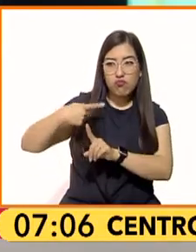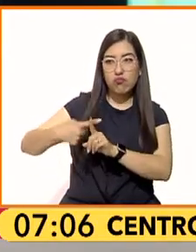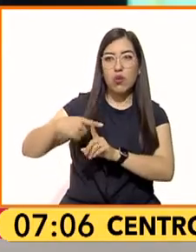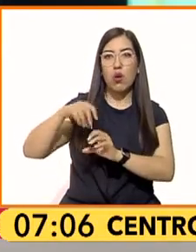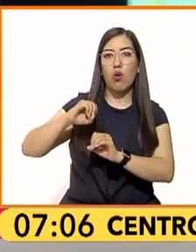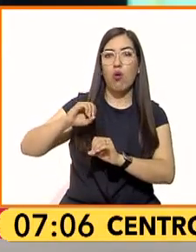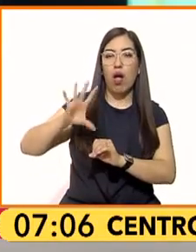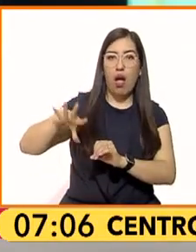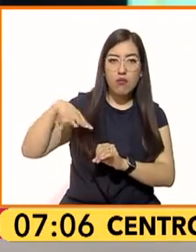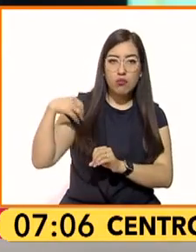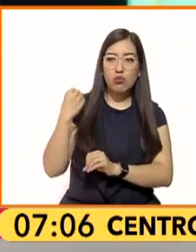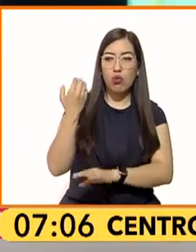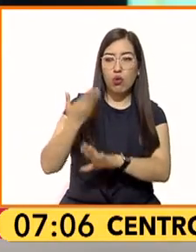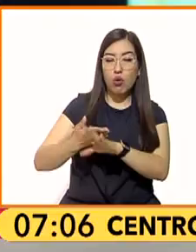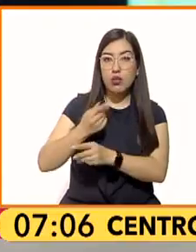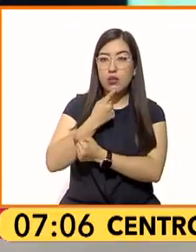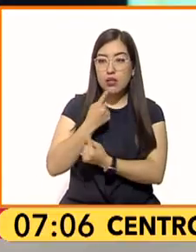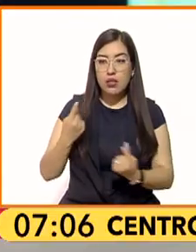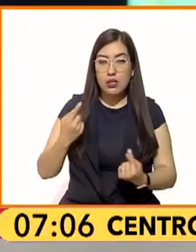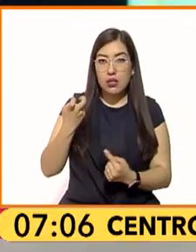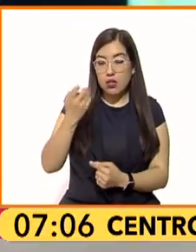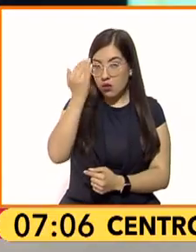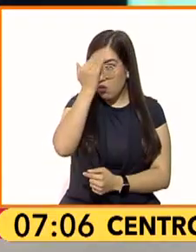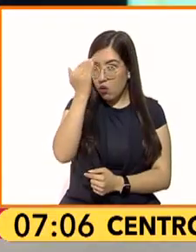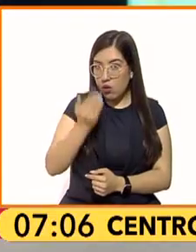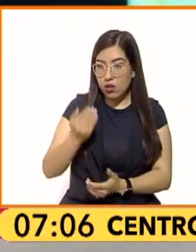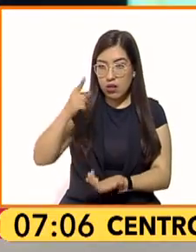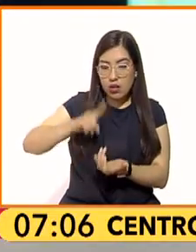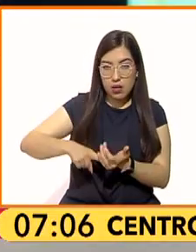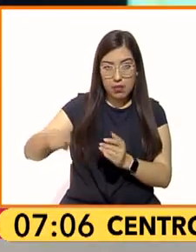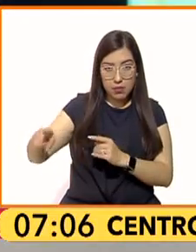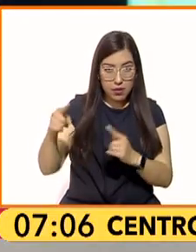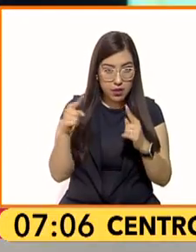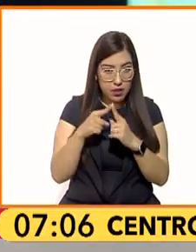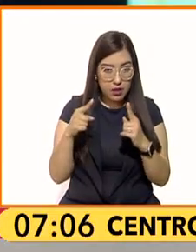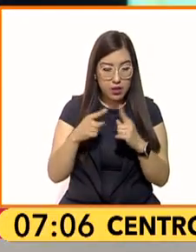Iglesia. ¿Cómo podemos verlo? Podemos verlo a